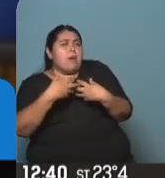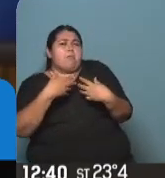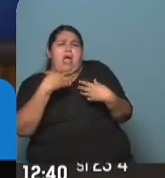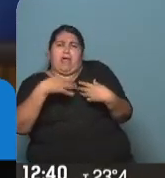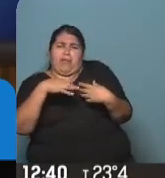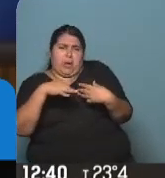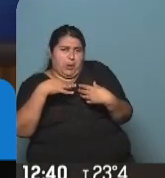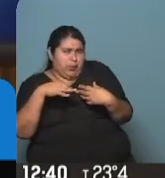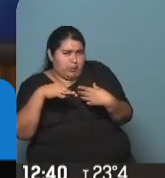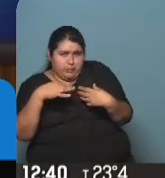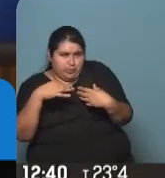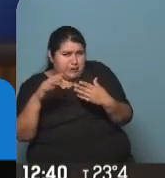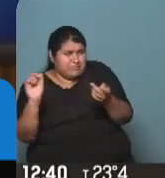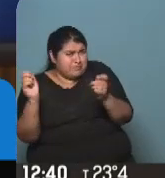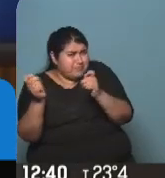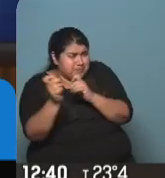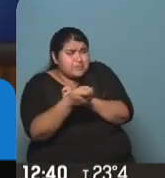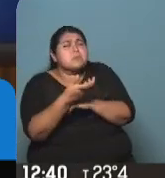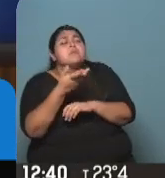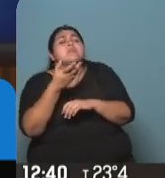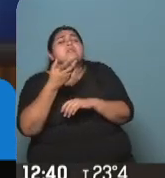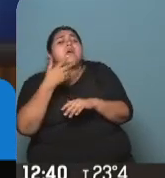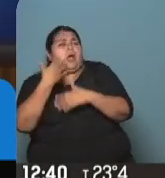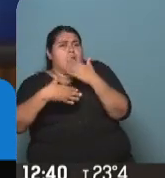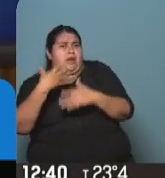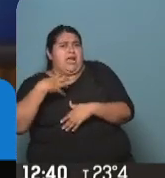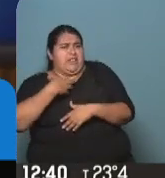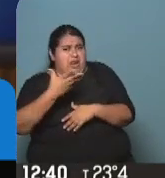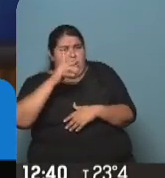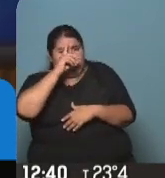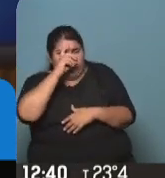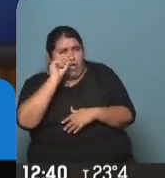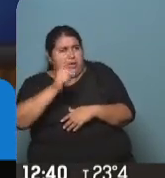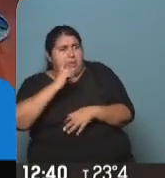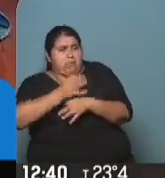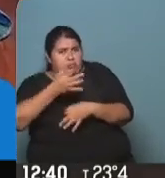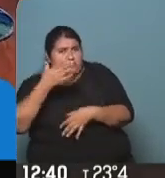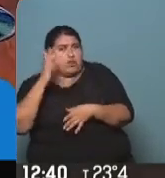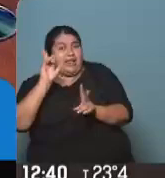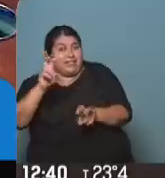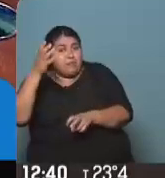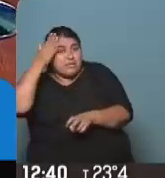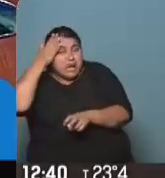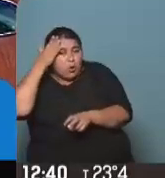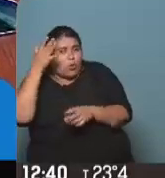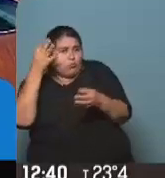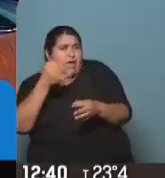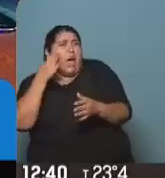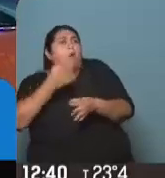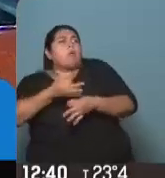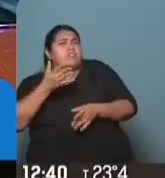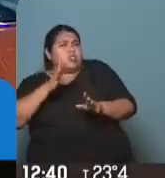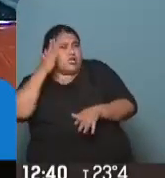primer nivel de atención y los hospitales generales, en donde hay trabajadores y profesionales de salud que no son especialistas en salud mental y